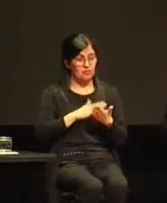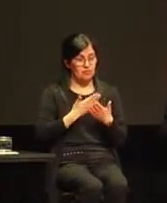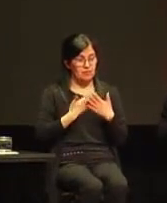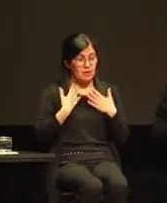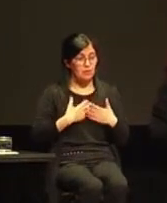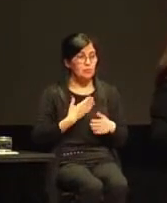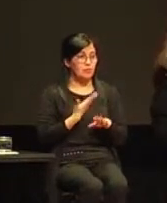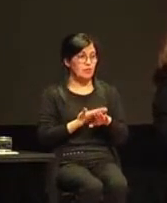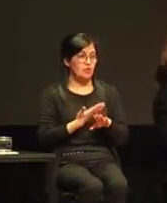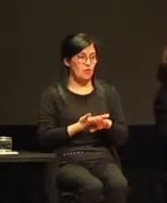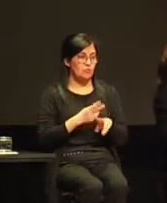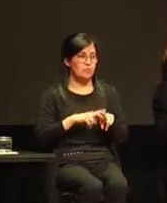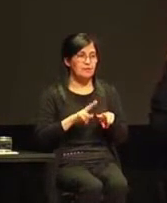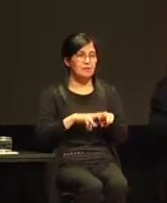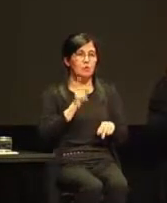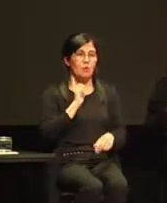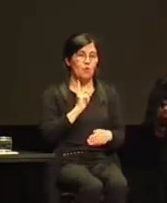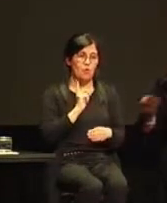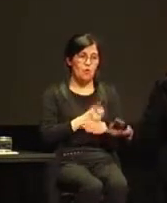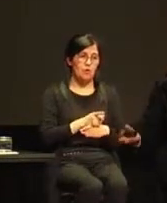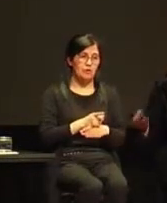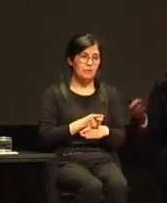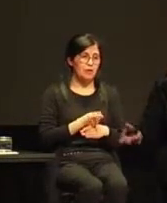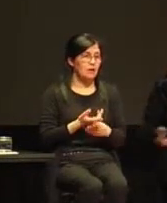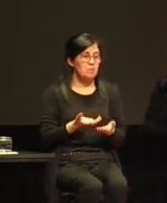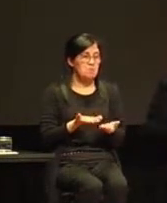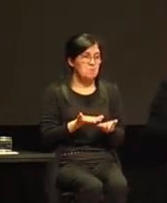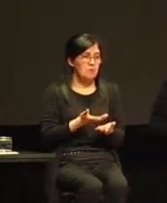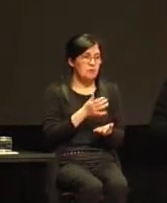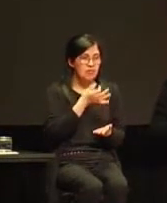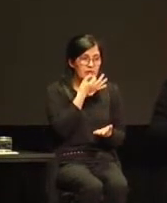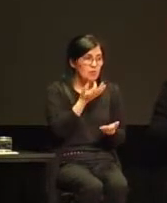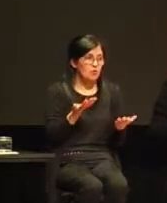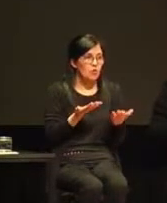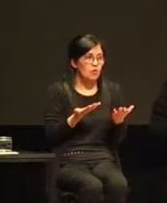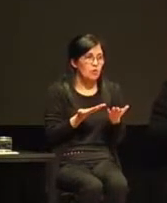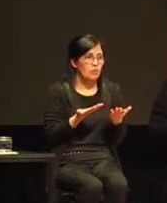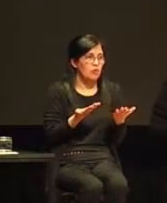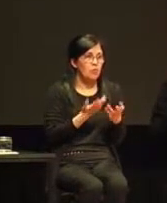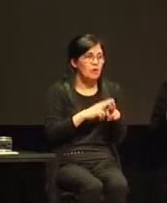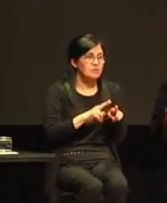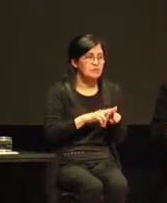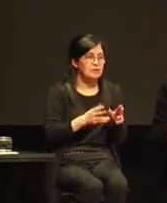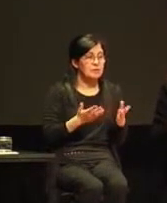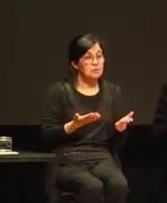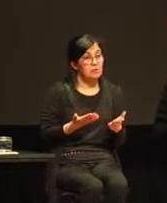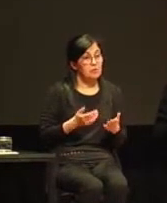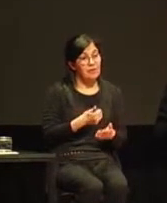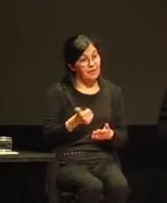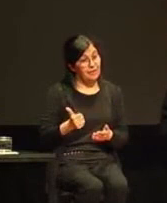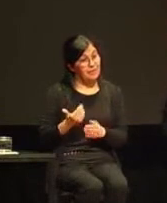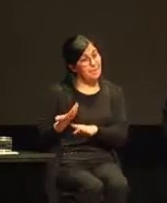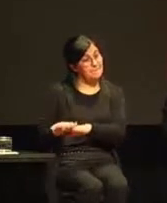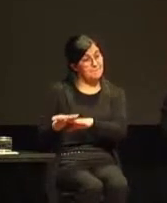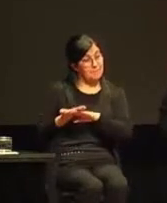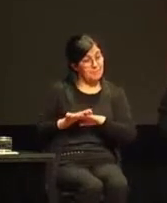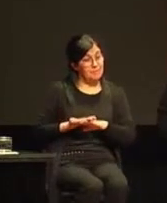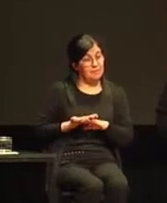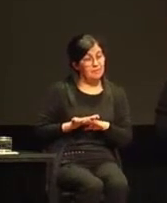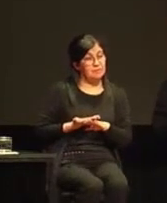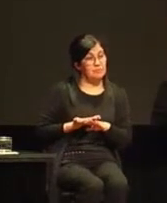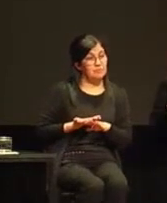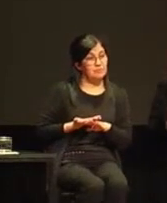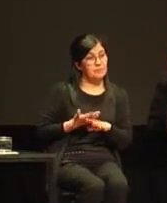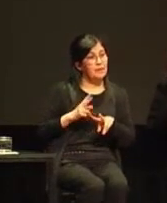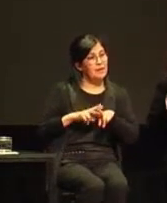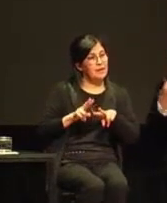ley, lo que sea, pero no les dijeron cómo y con qué medirlo. Entonces nos pidieron,